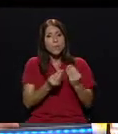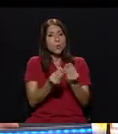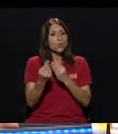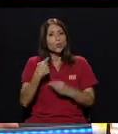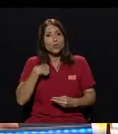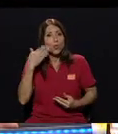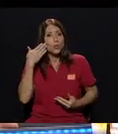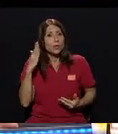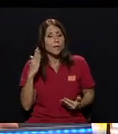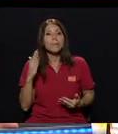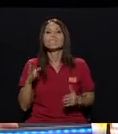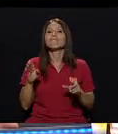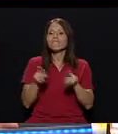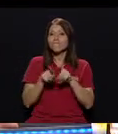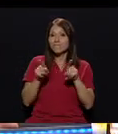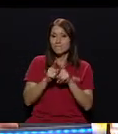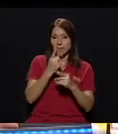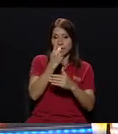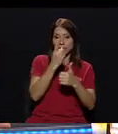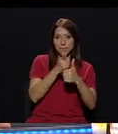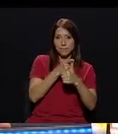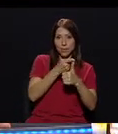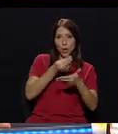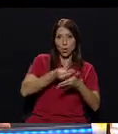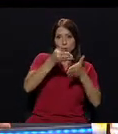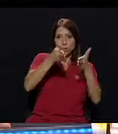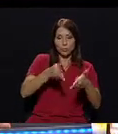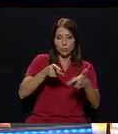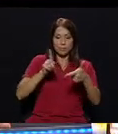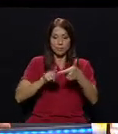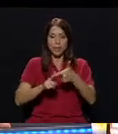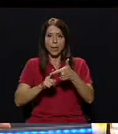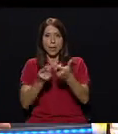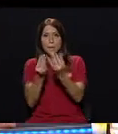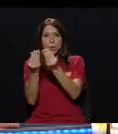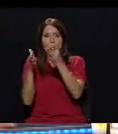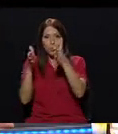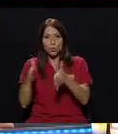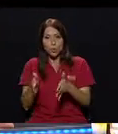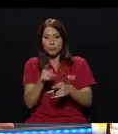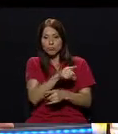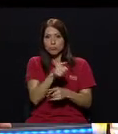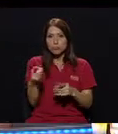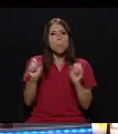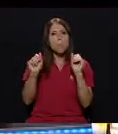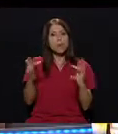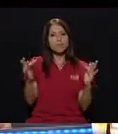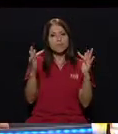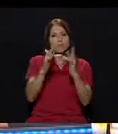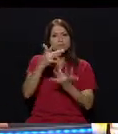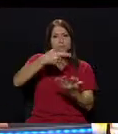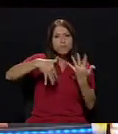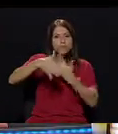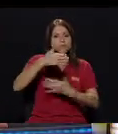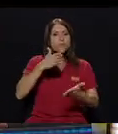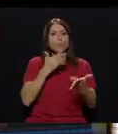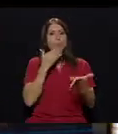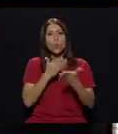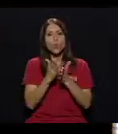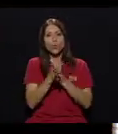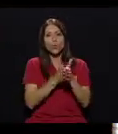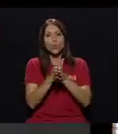bastante amena que realmente va a ser muy, muy productiva. Y estos contactos en esta zona donde llegan muchas personas, yo creo que ha